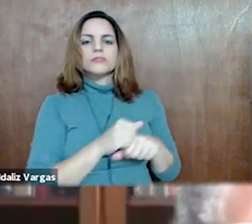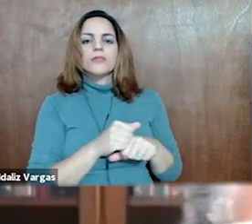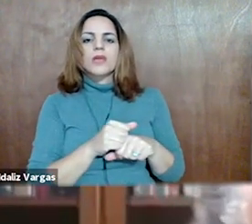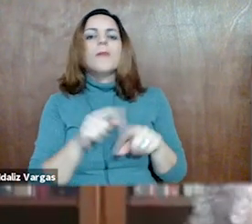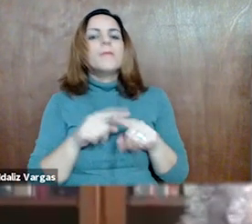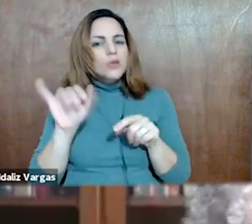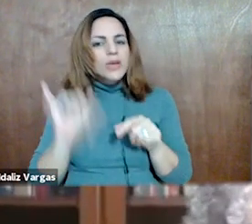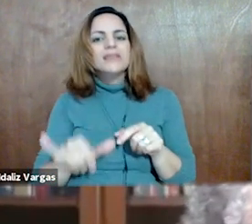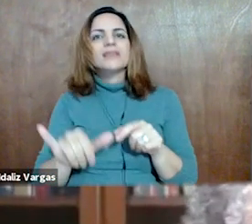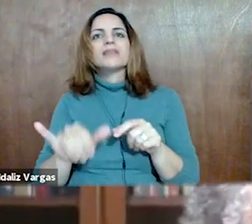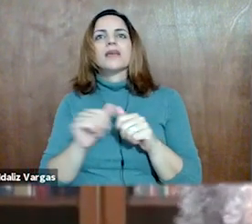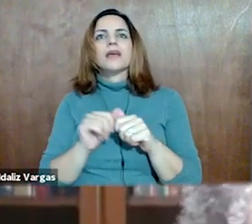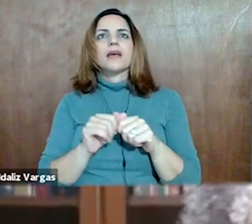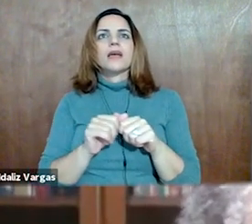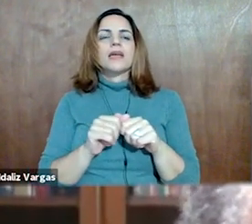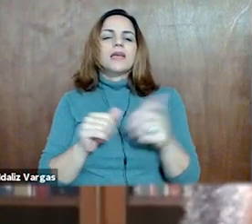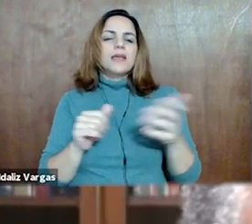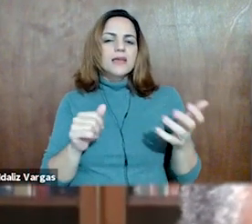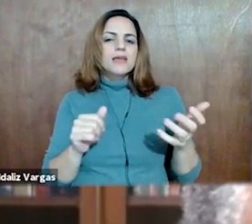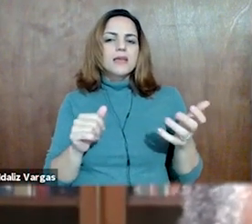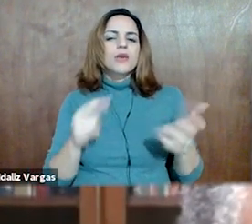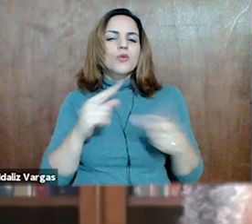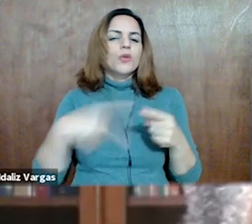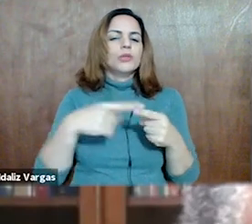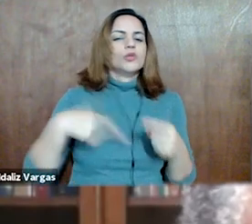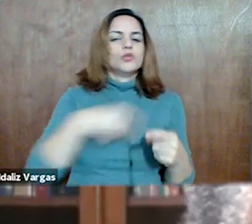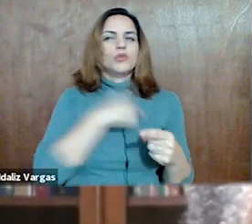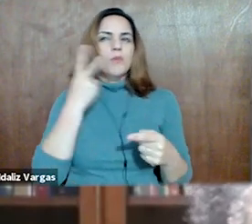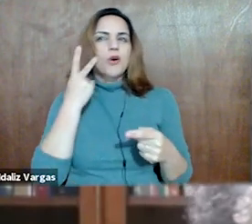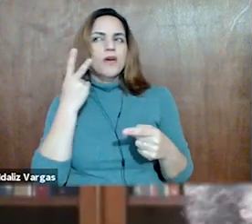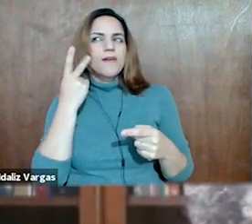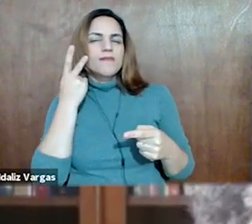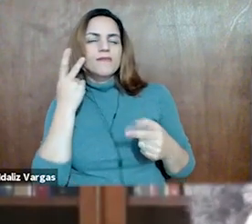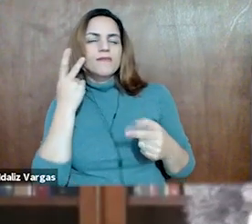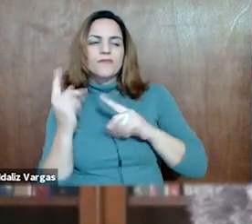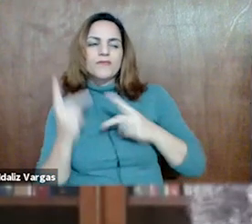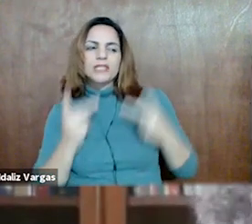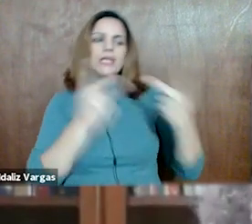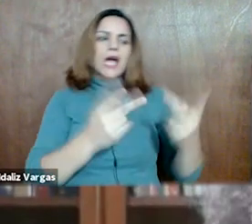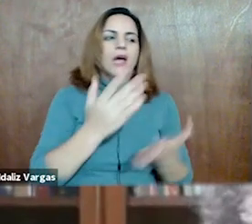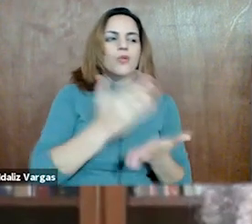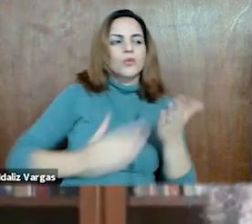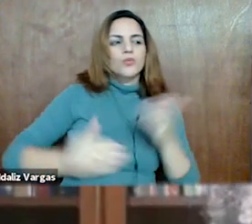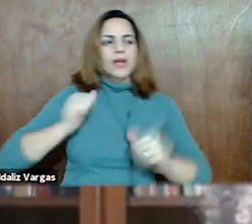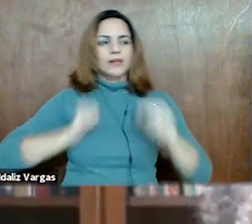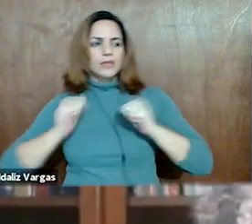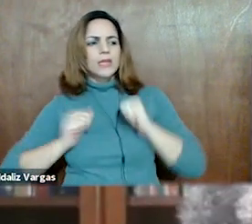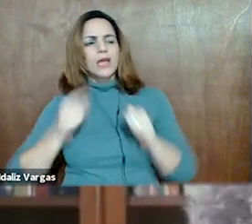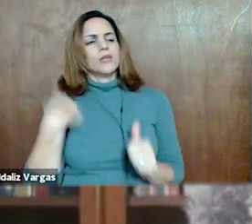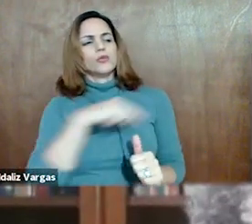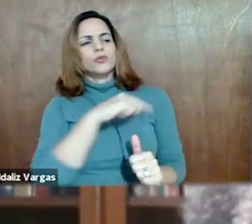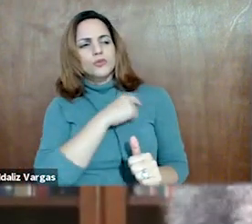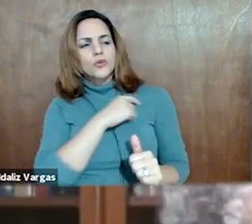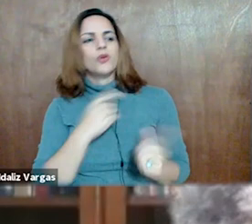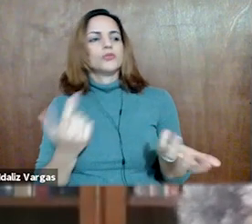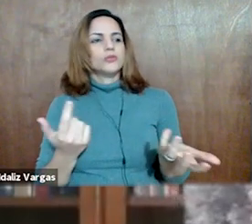sido también una tensión cuando hemos ido en algunas actividades de América Latina y el Caribe, cuando reclamamos nuestra